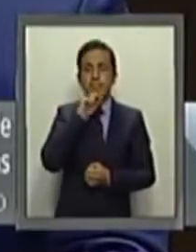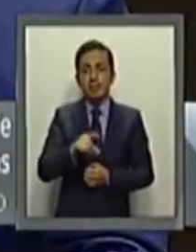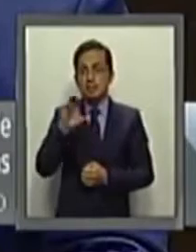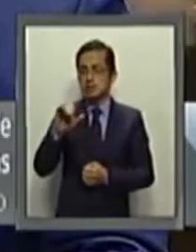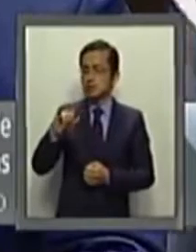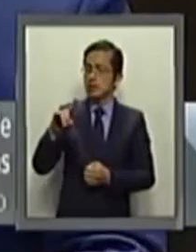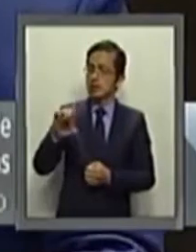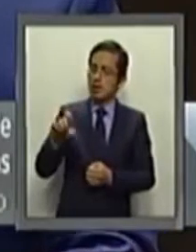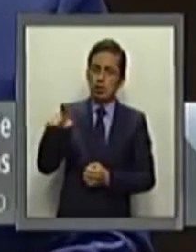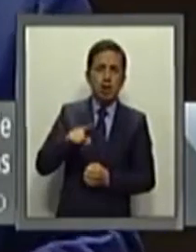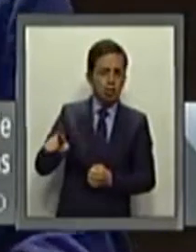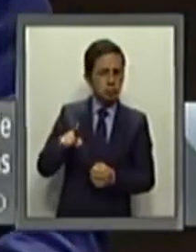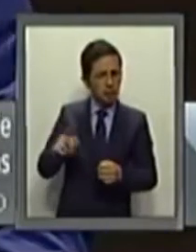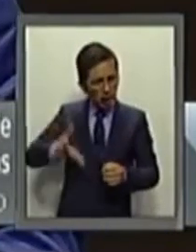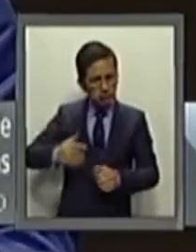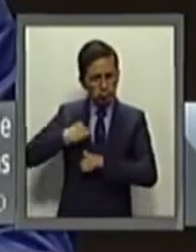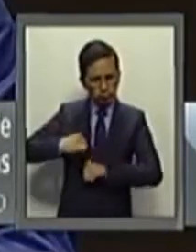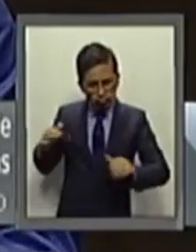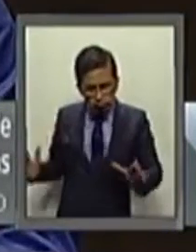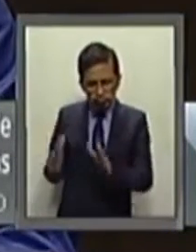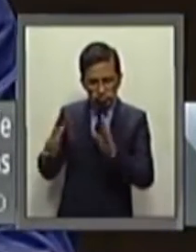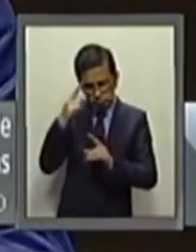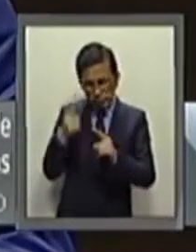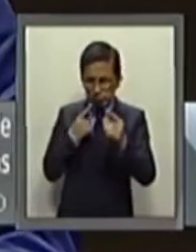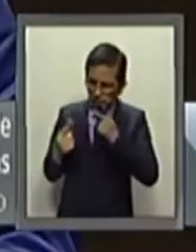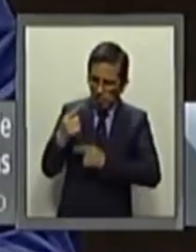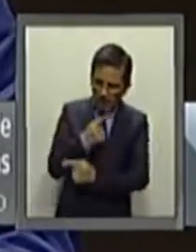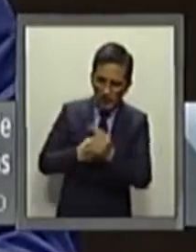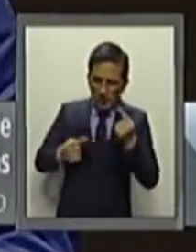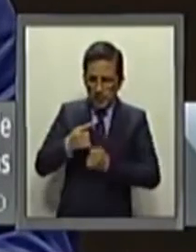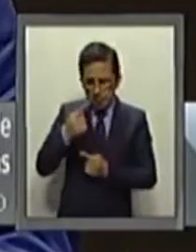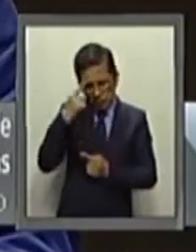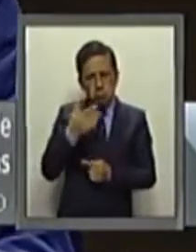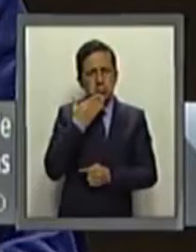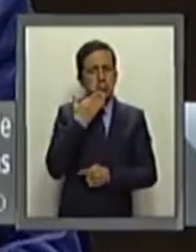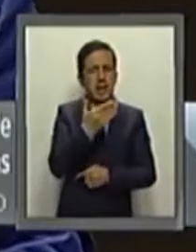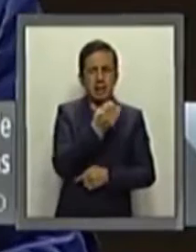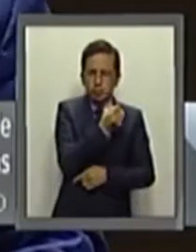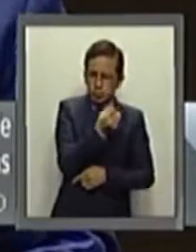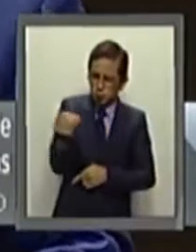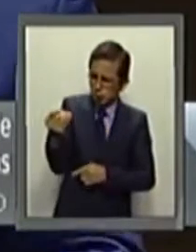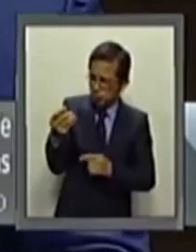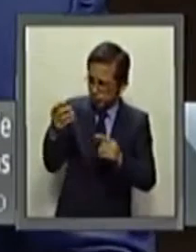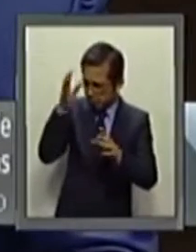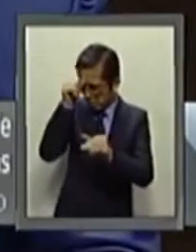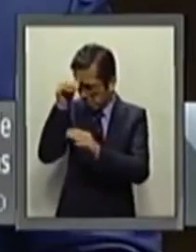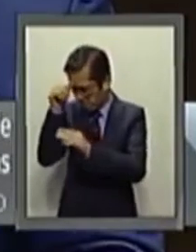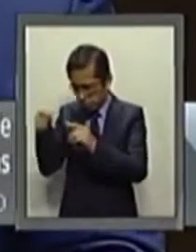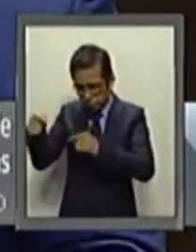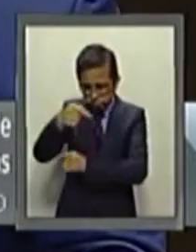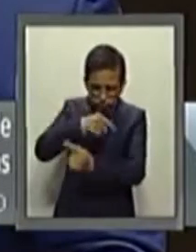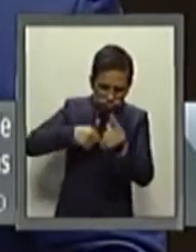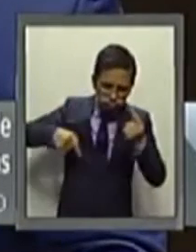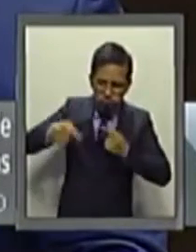de los diálogos y foros que fueron organizados para darle una forma ordenada, colectiva y consensada a la discusión